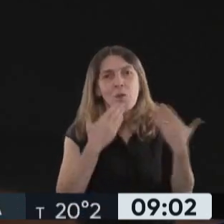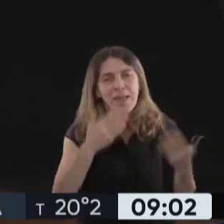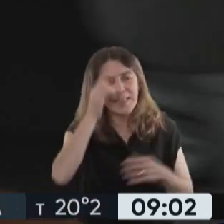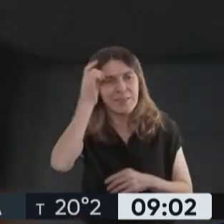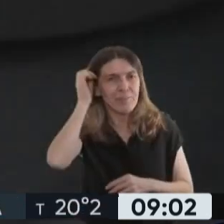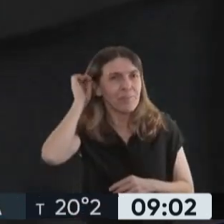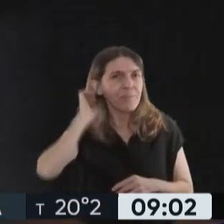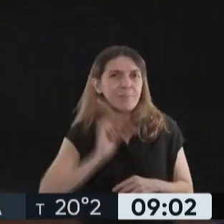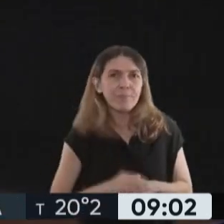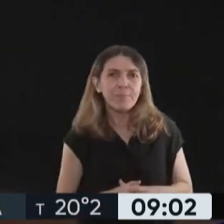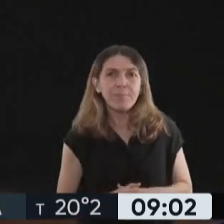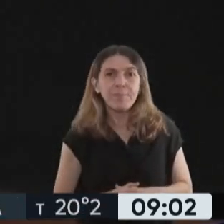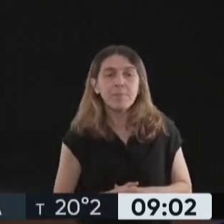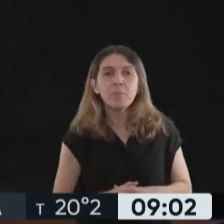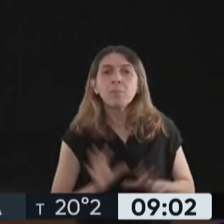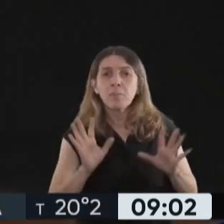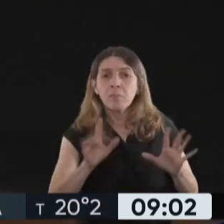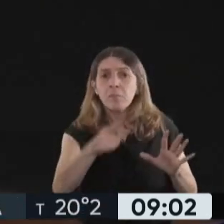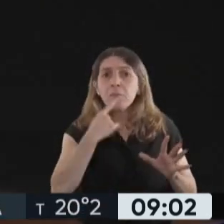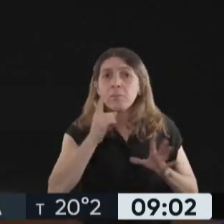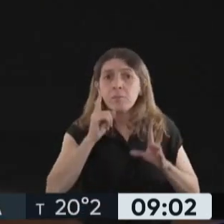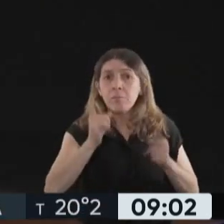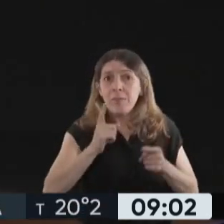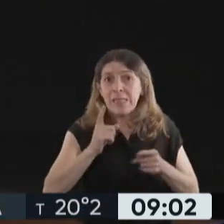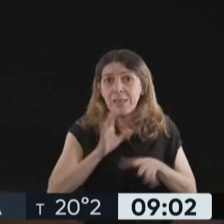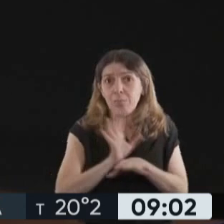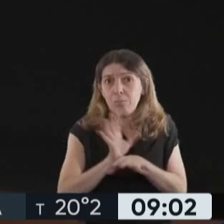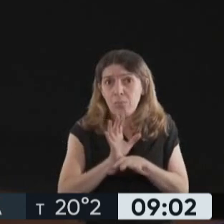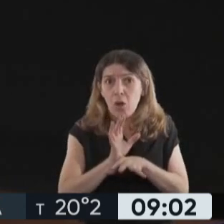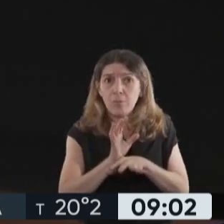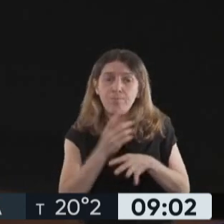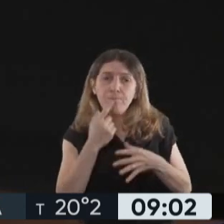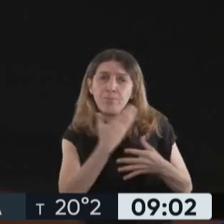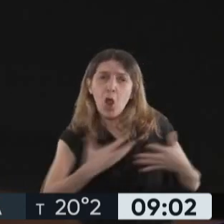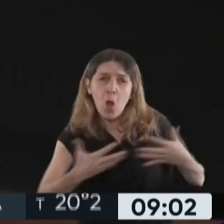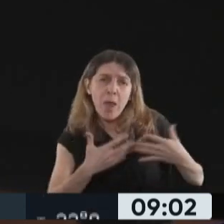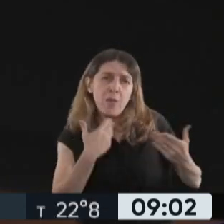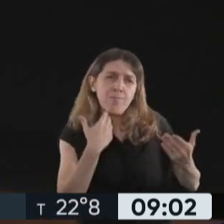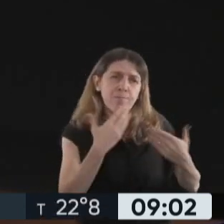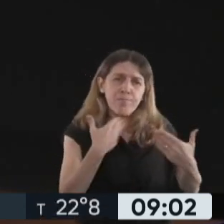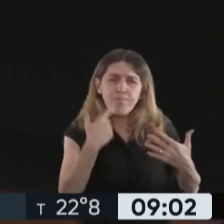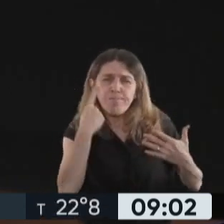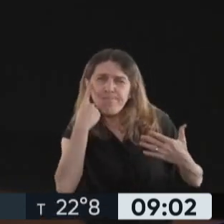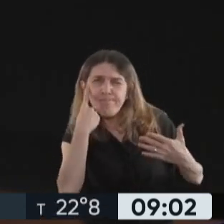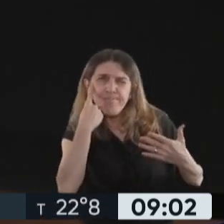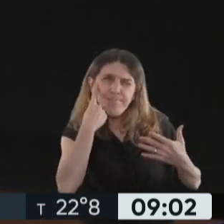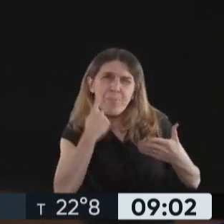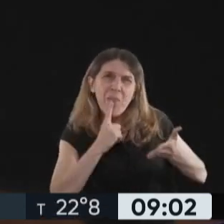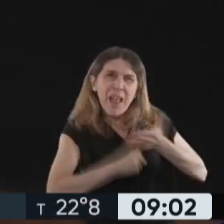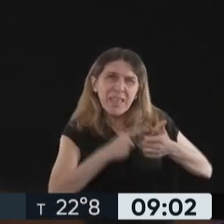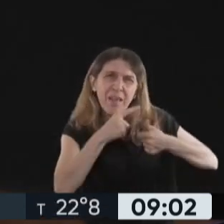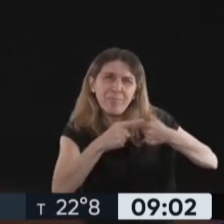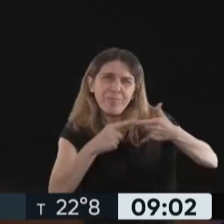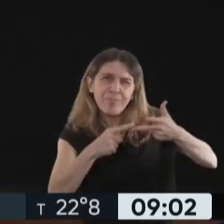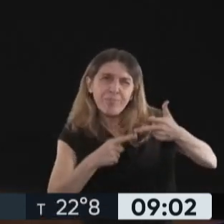Gracias. Dentro de las medidas que está estudiando el gobierno para contener, tratar de evitar el